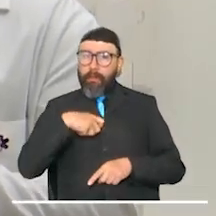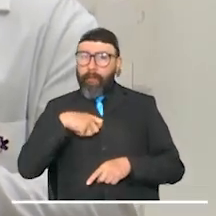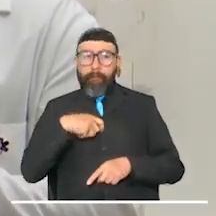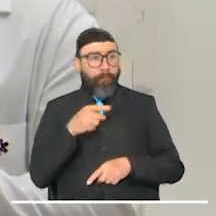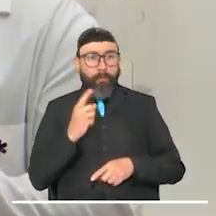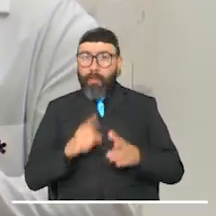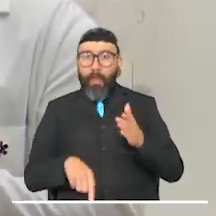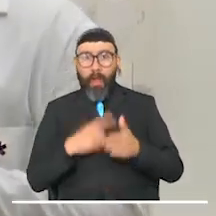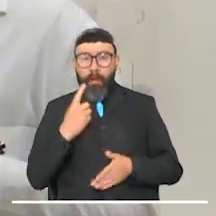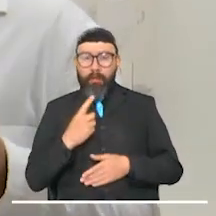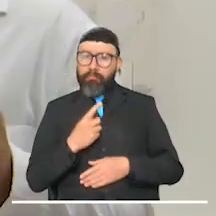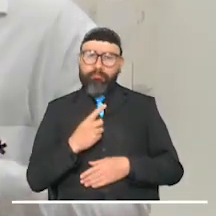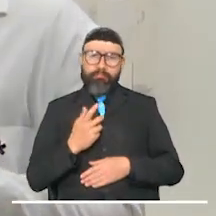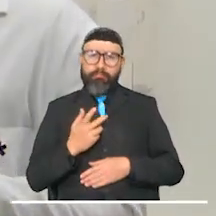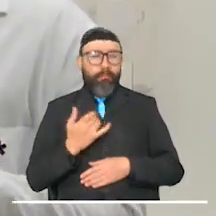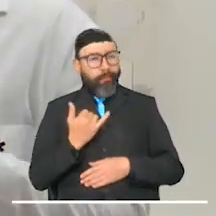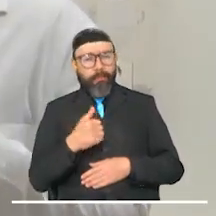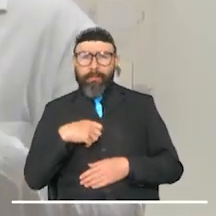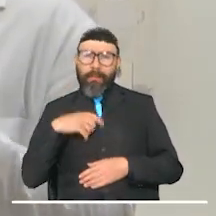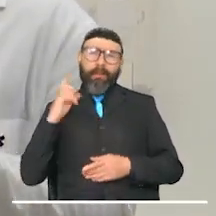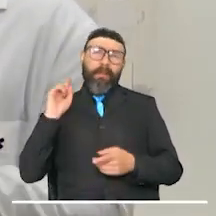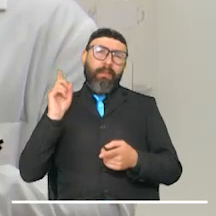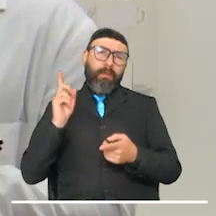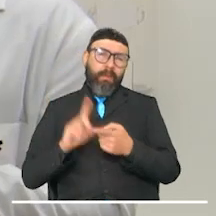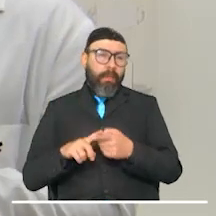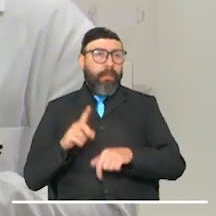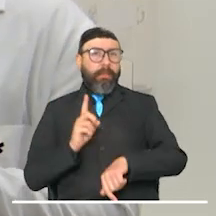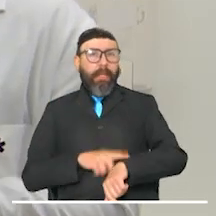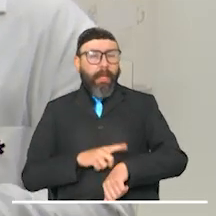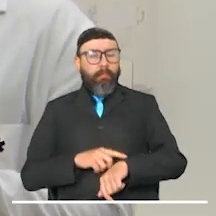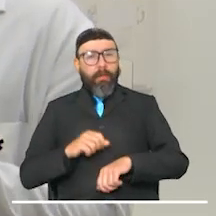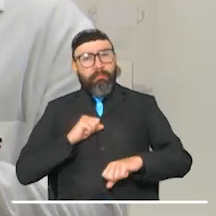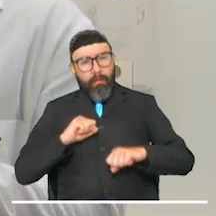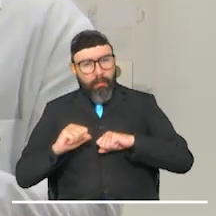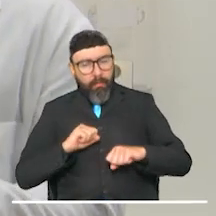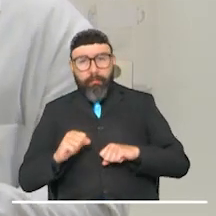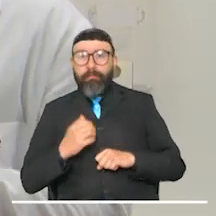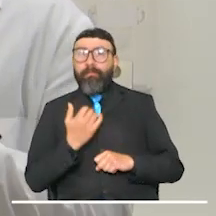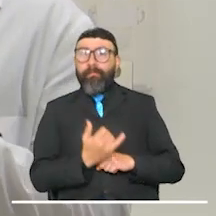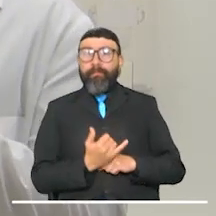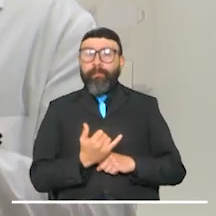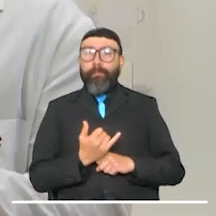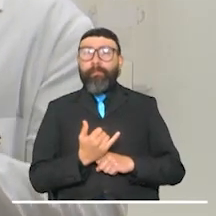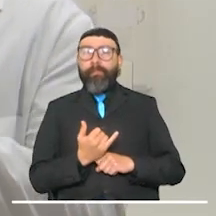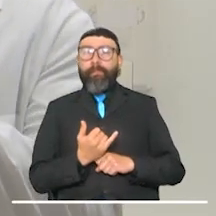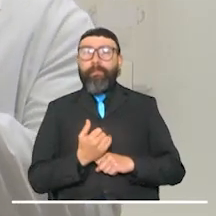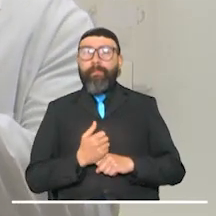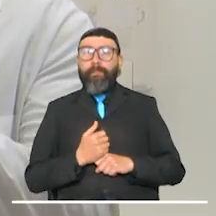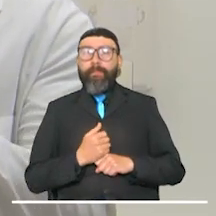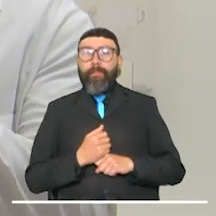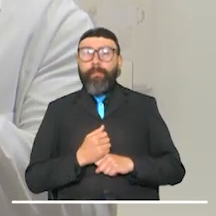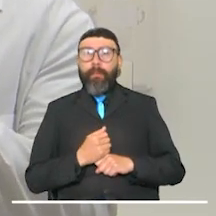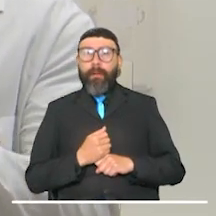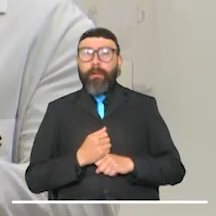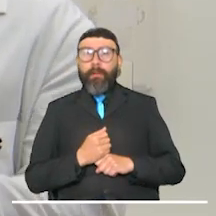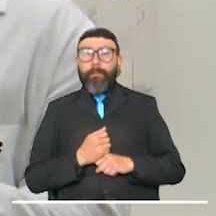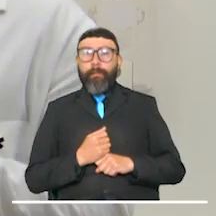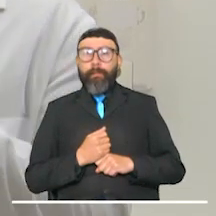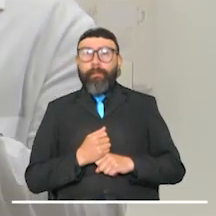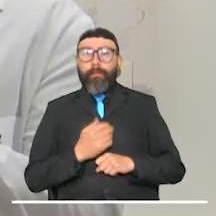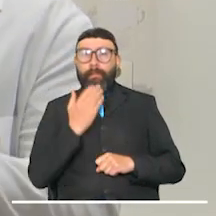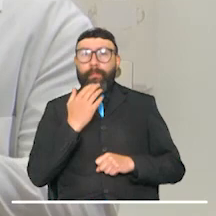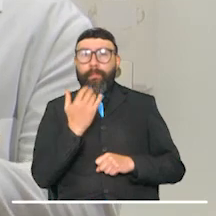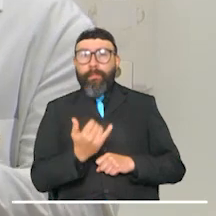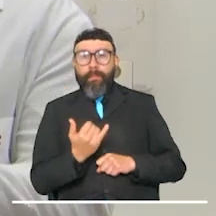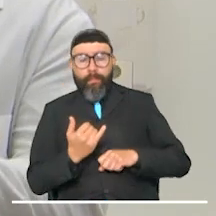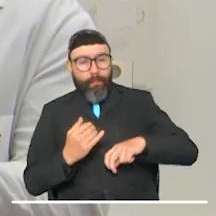un término que lleva tiempo Es un término como digo yo a veces los pacientes un proceso de esclerosis de sellado de la avena